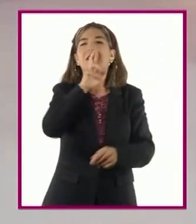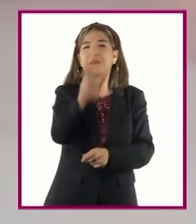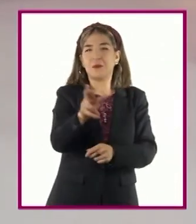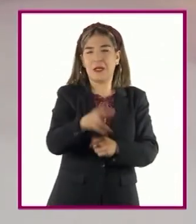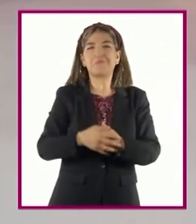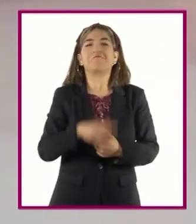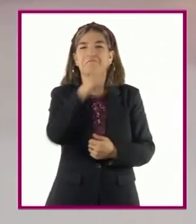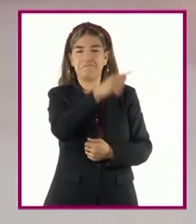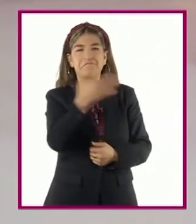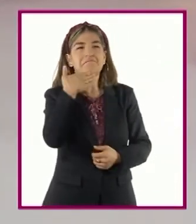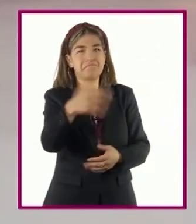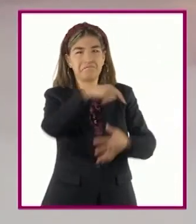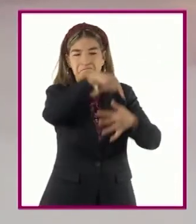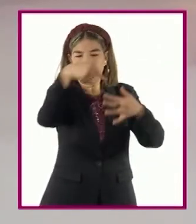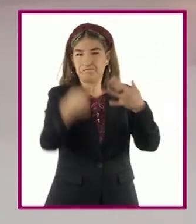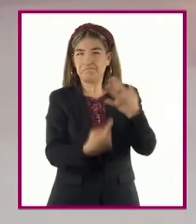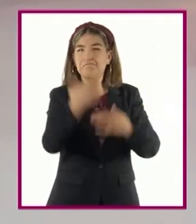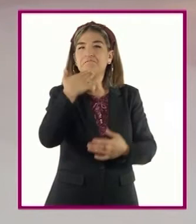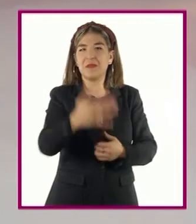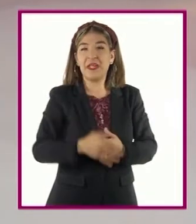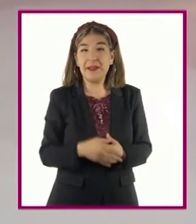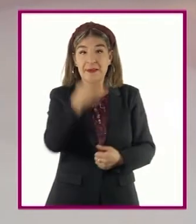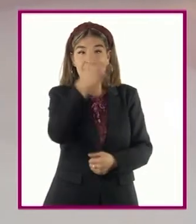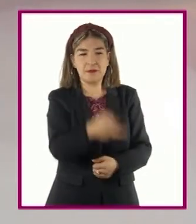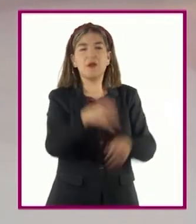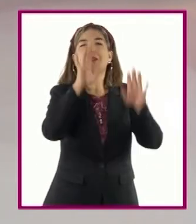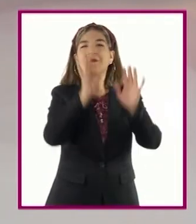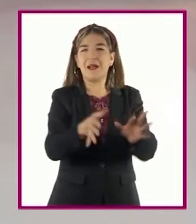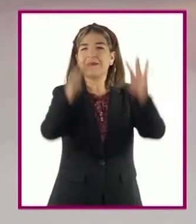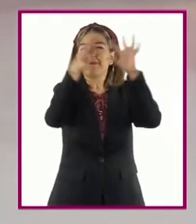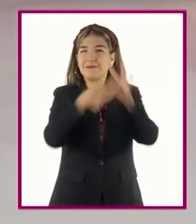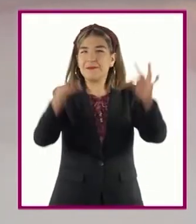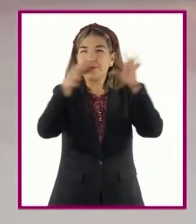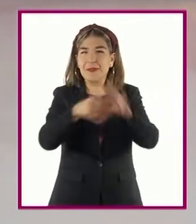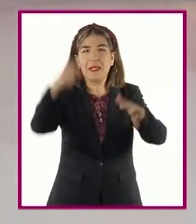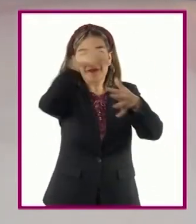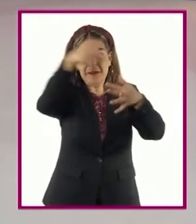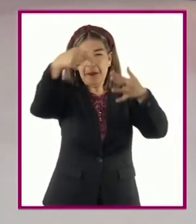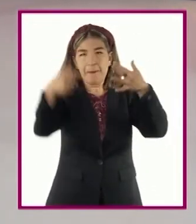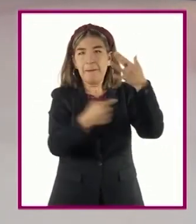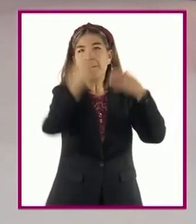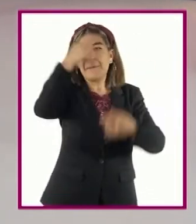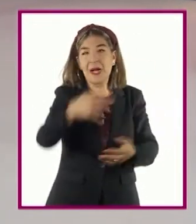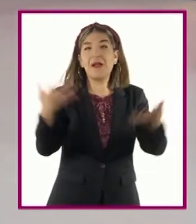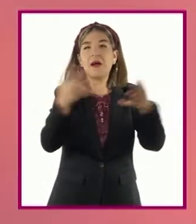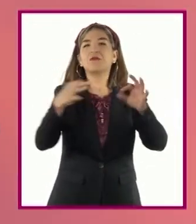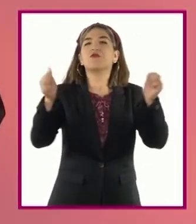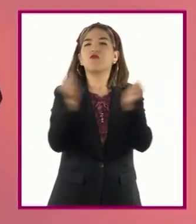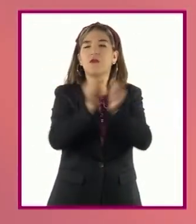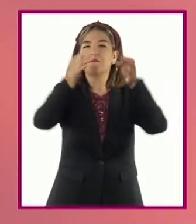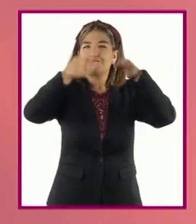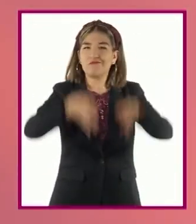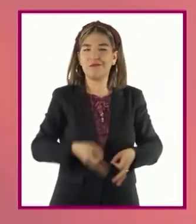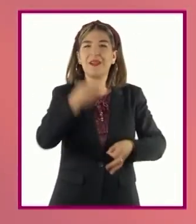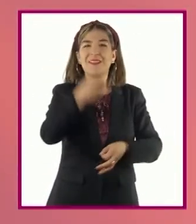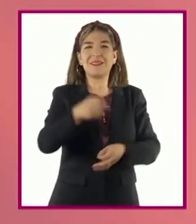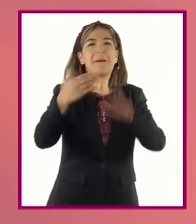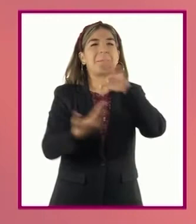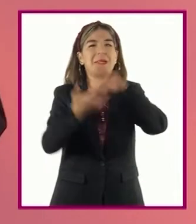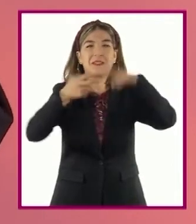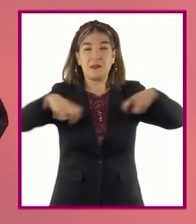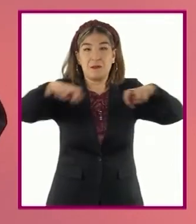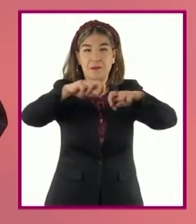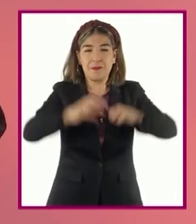y pertinente lo que ha señalado. Con esto se van poniendo las bases para conducir con formalidad. Y